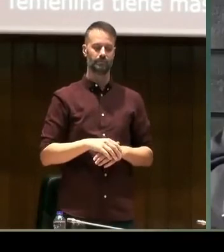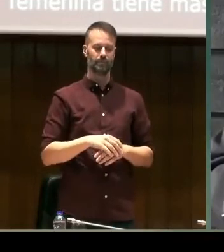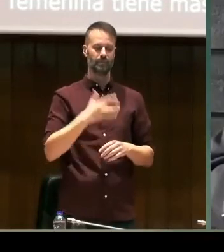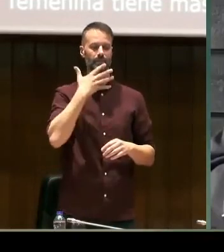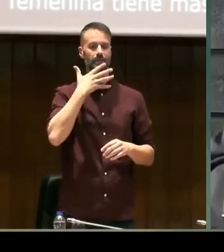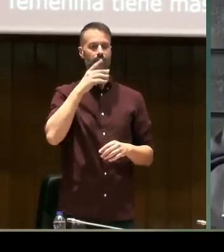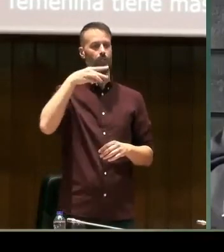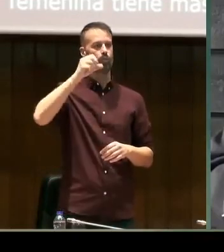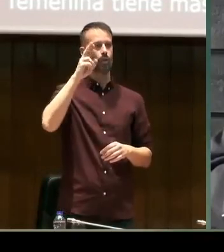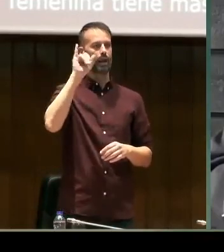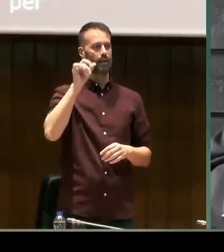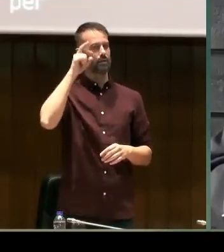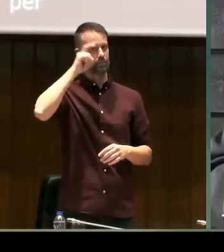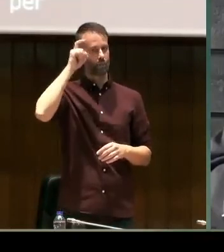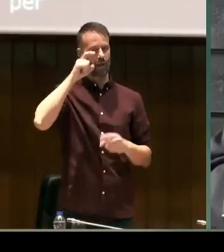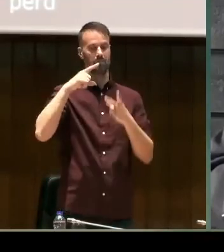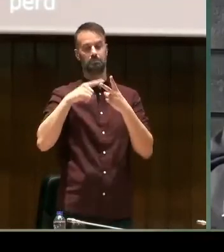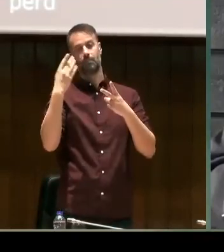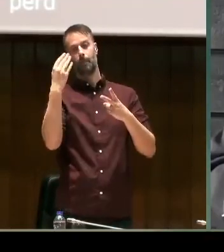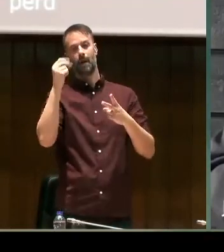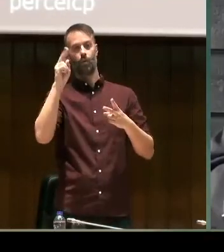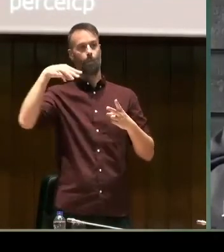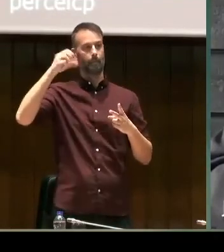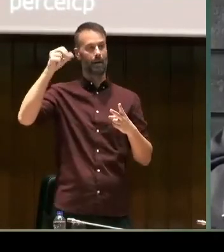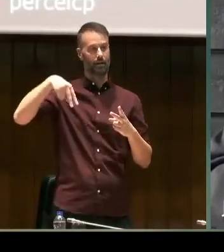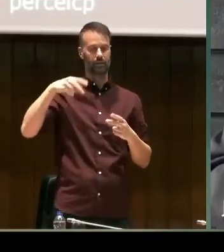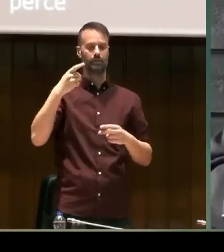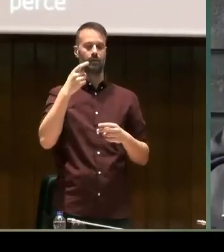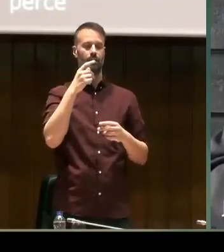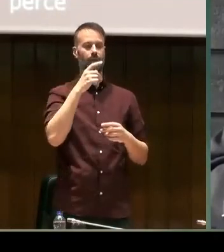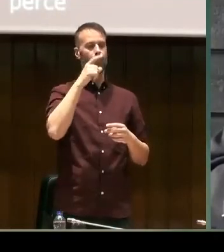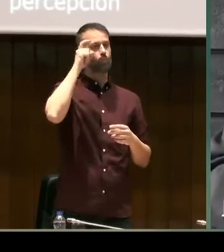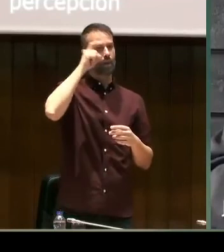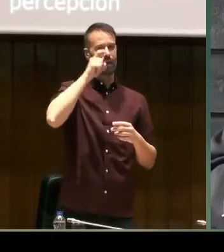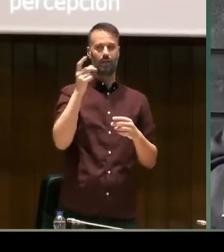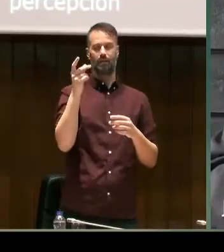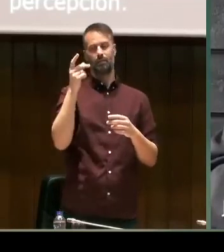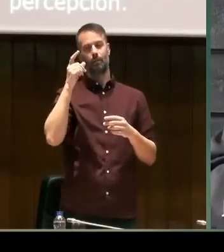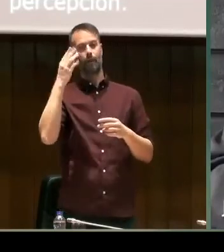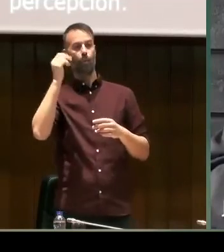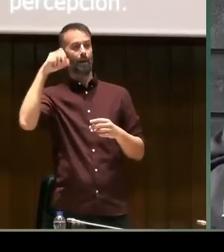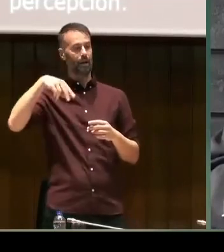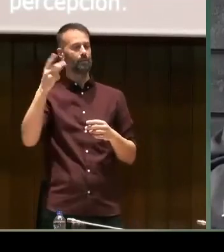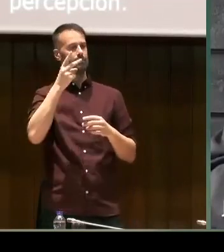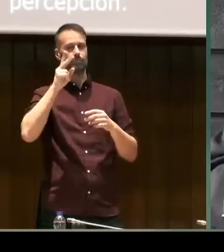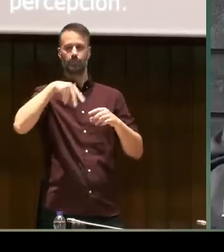Las personas que veis en la pantalla son Joseph Murray y H. Dirksen, L. Bauman.